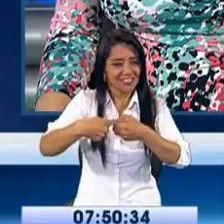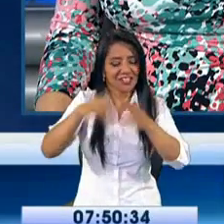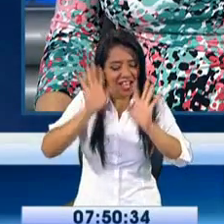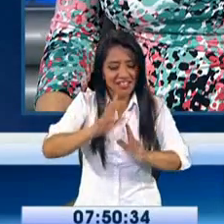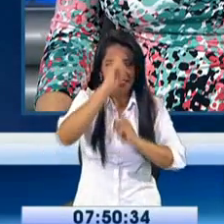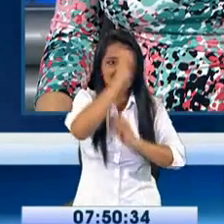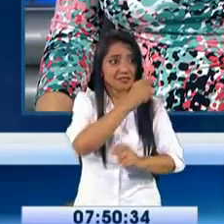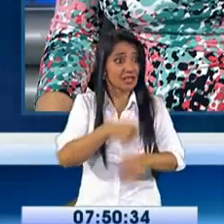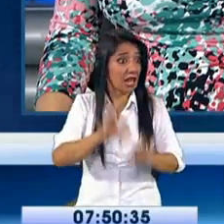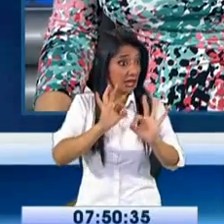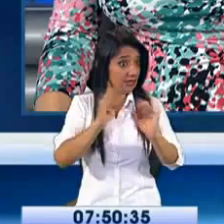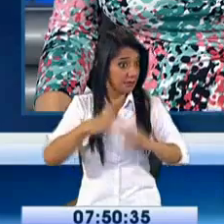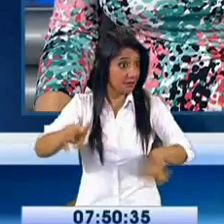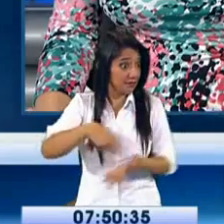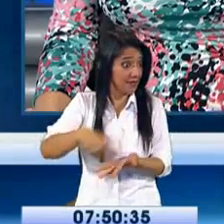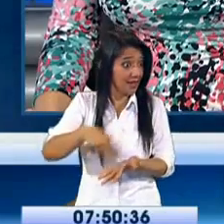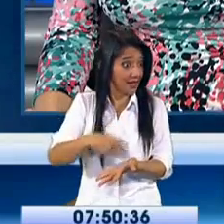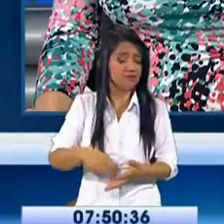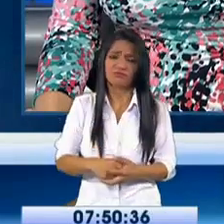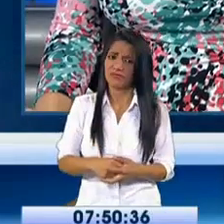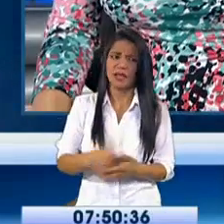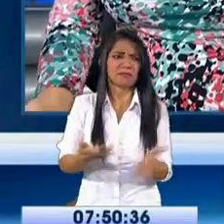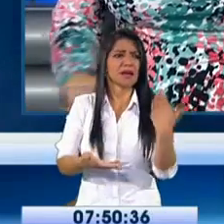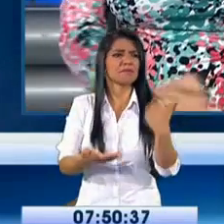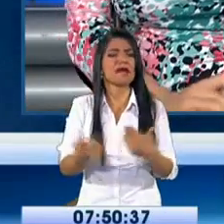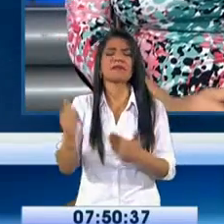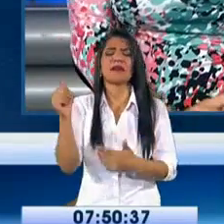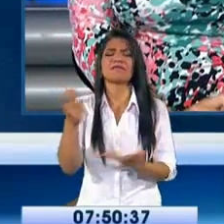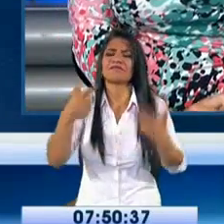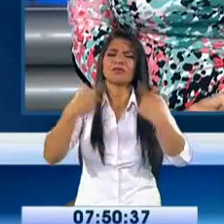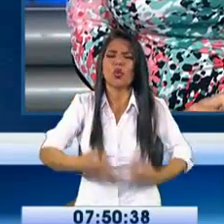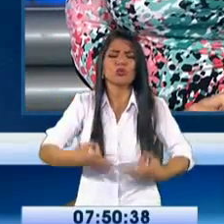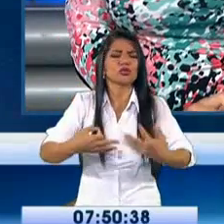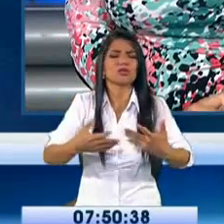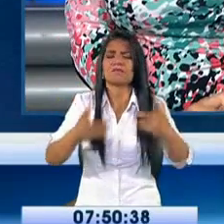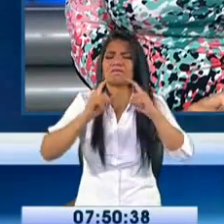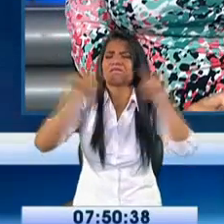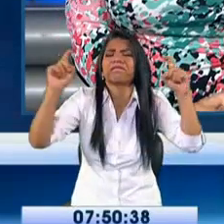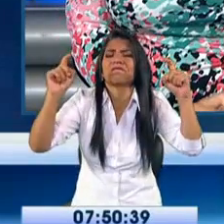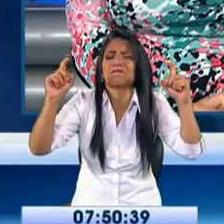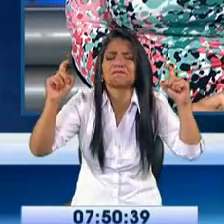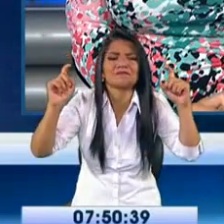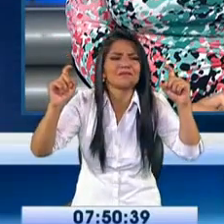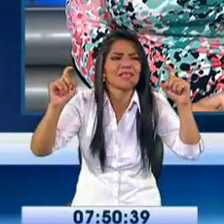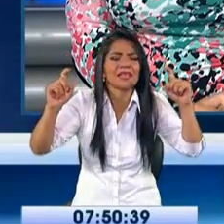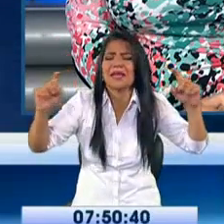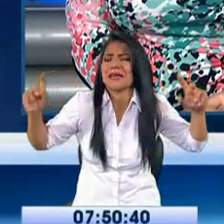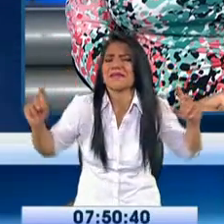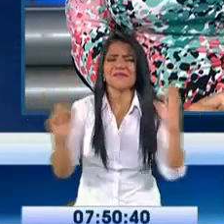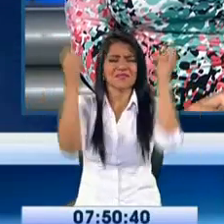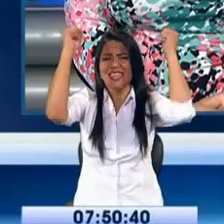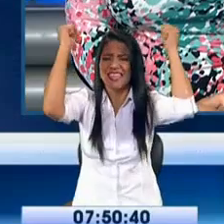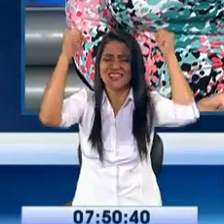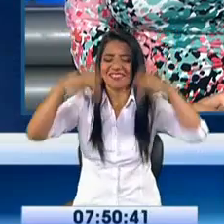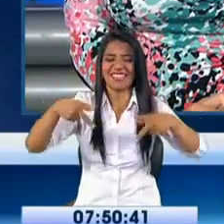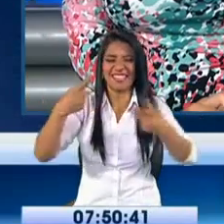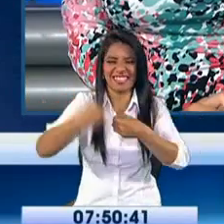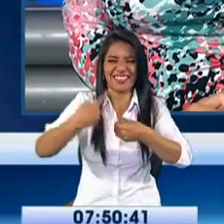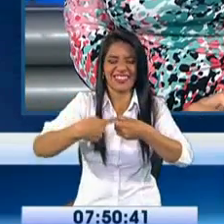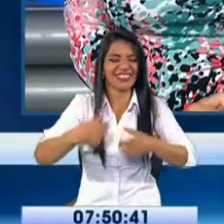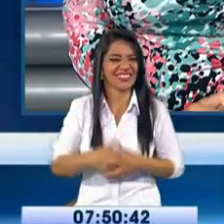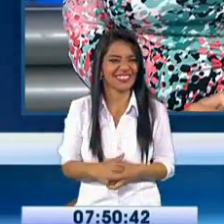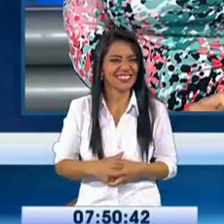merece. Y está lista para echar paso. Un viva Quito, por favor. Por supuesto, a ver, vamos con toda energía, por supuesto, y ¡que viva, viva Quito!